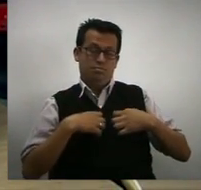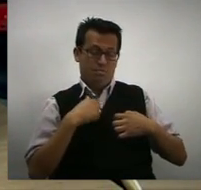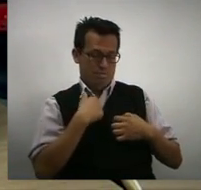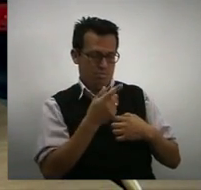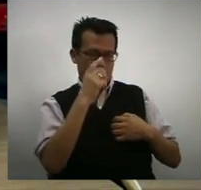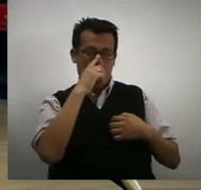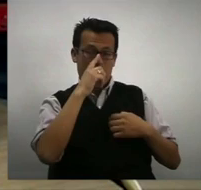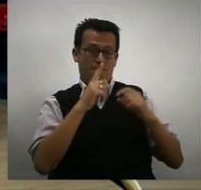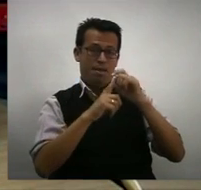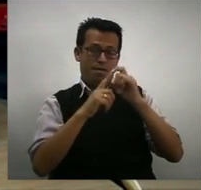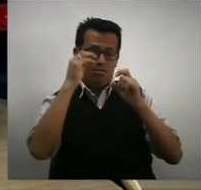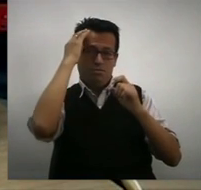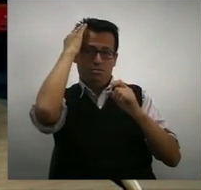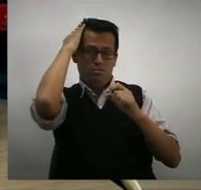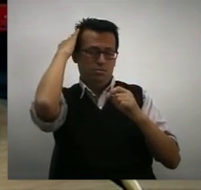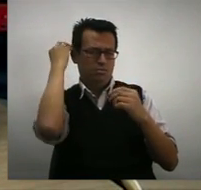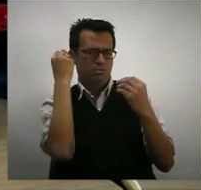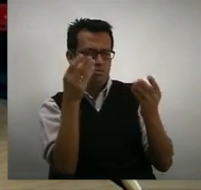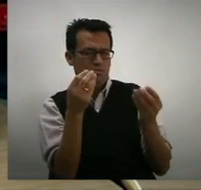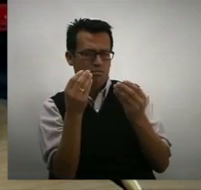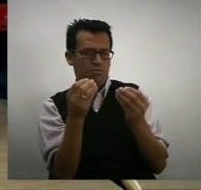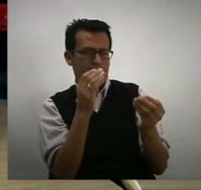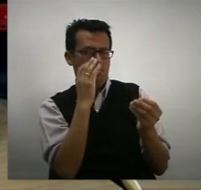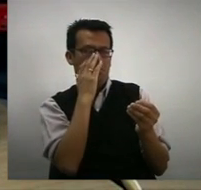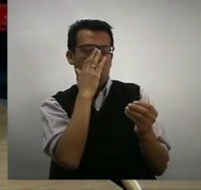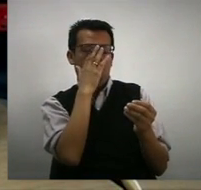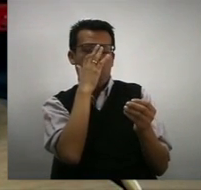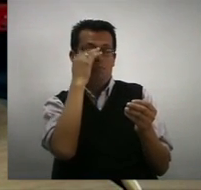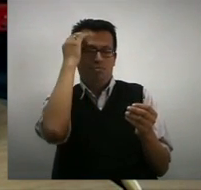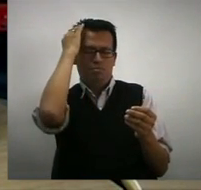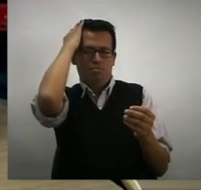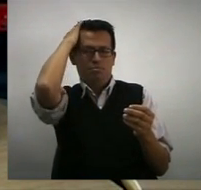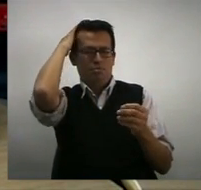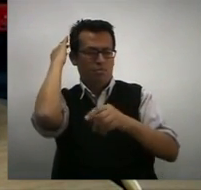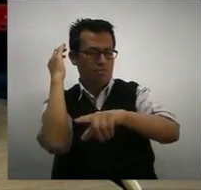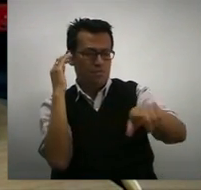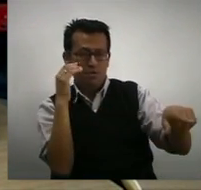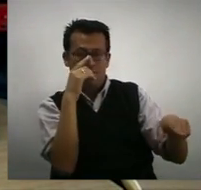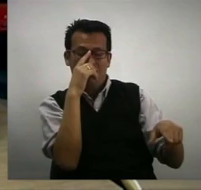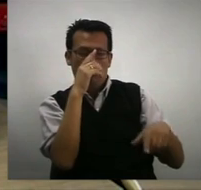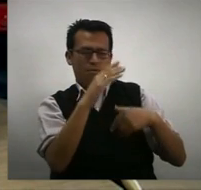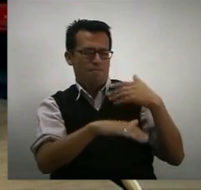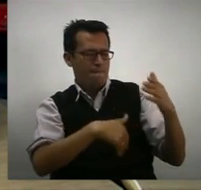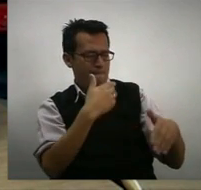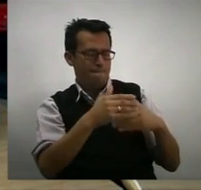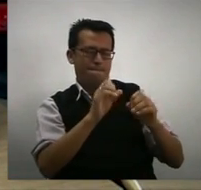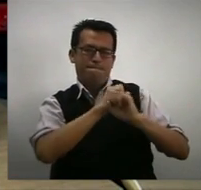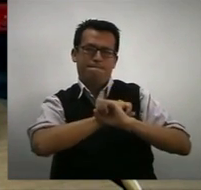que provocan mis palabras al vacío. Traduje del lenguaje de lenguas perdidas mi nombre, sin la necesidad de verle para